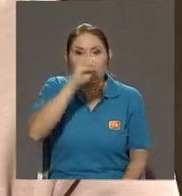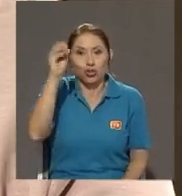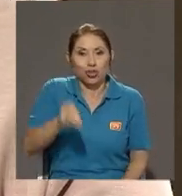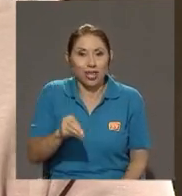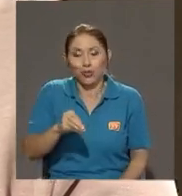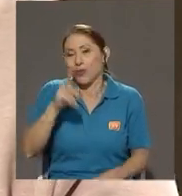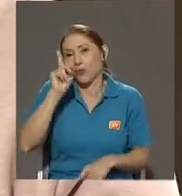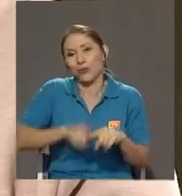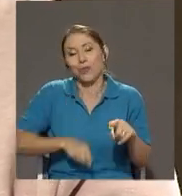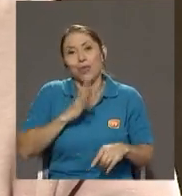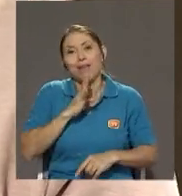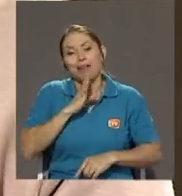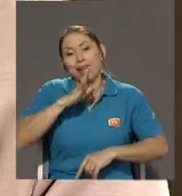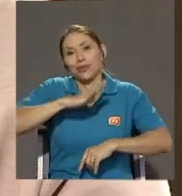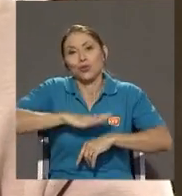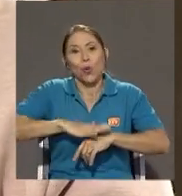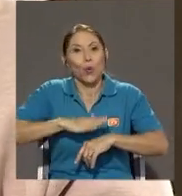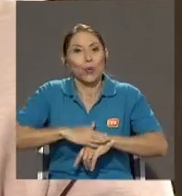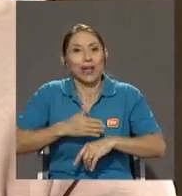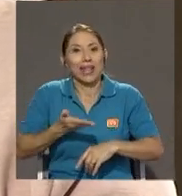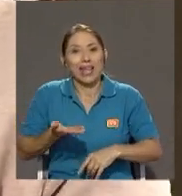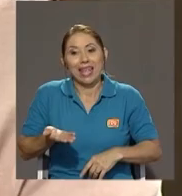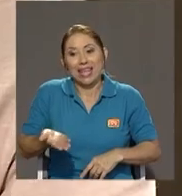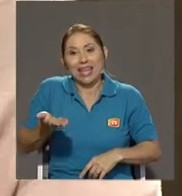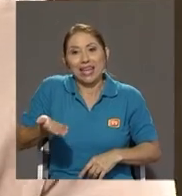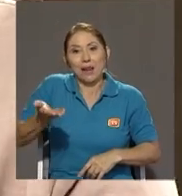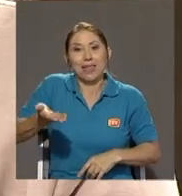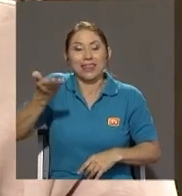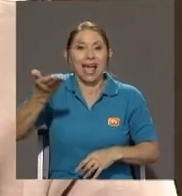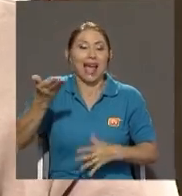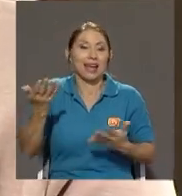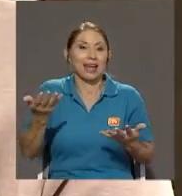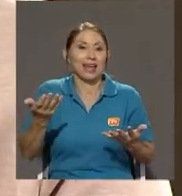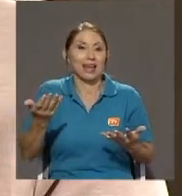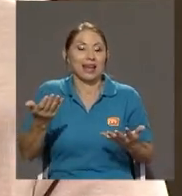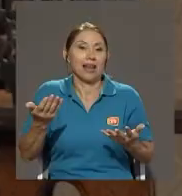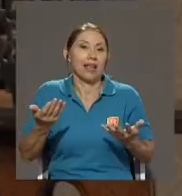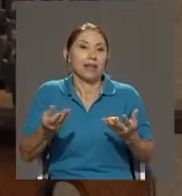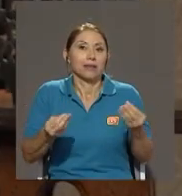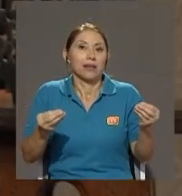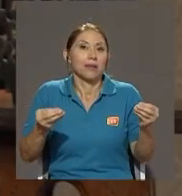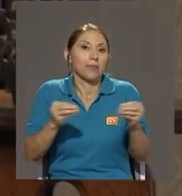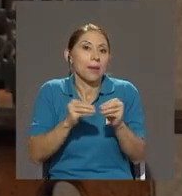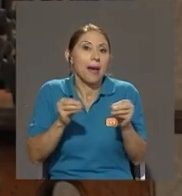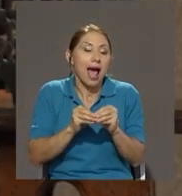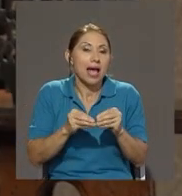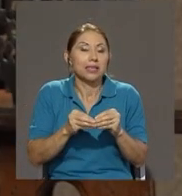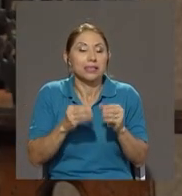de incrementar las transferencias para los programas de cuidado infantil.